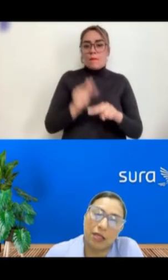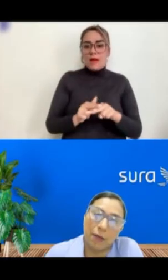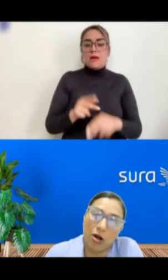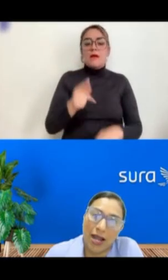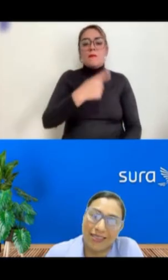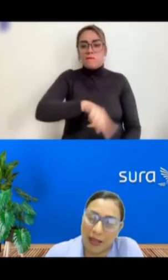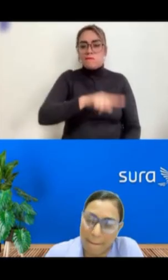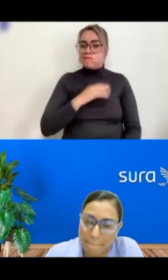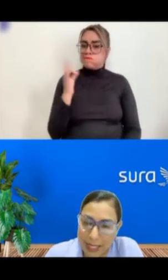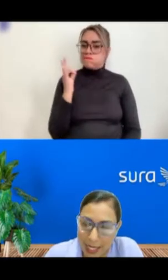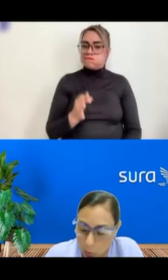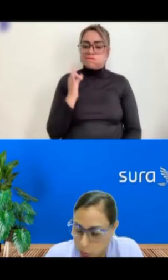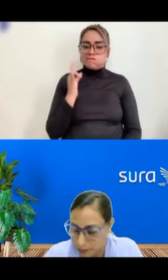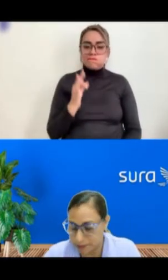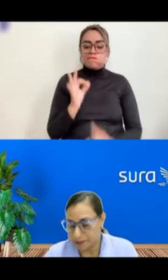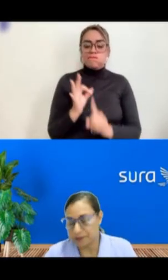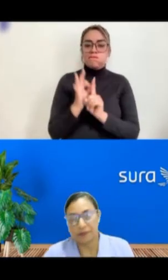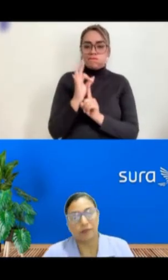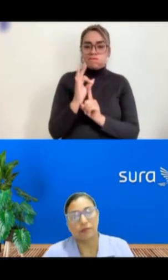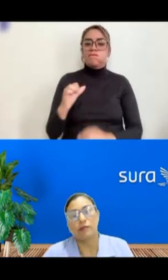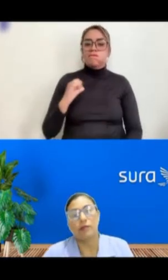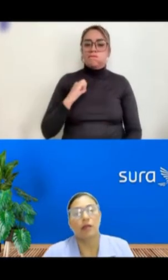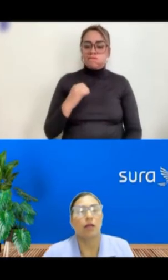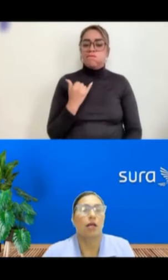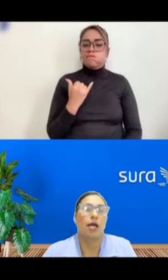nosotros siempre tenemos la temperatura.